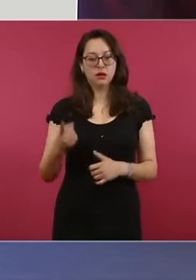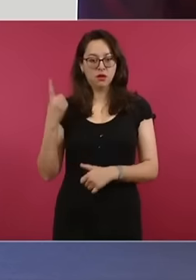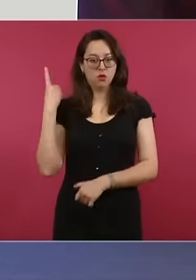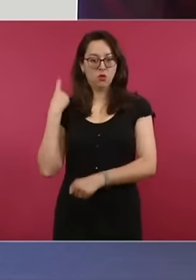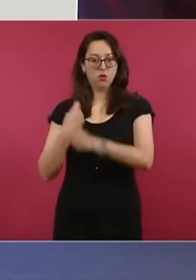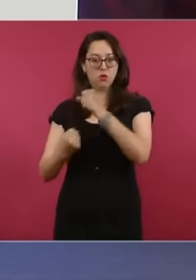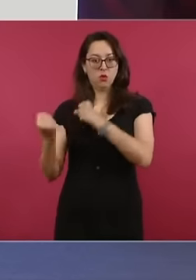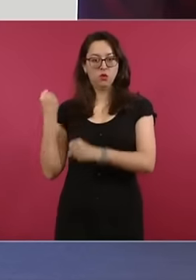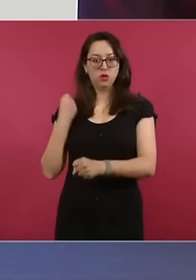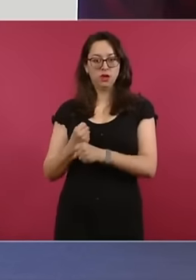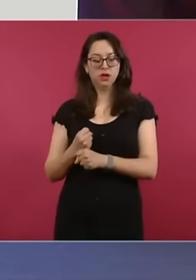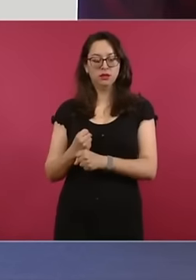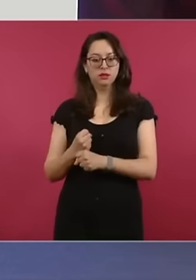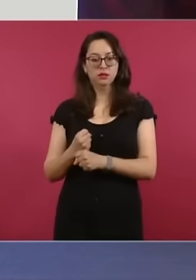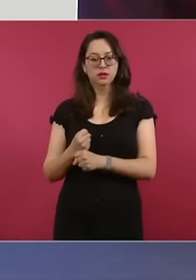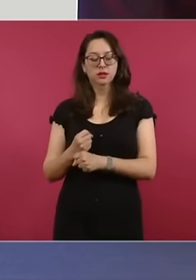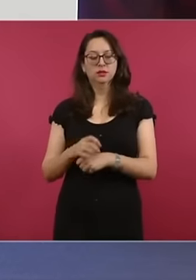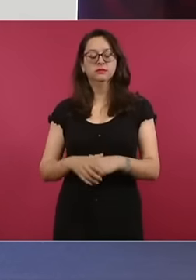pasado.